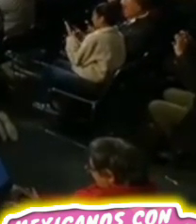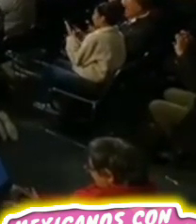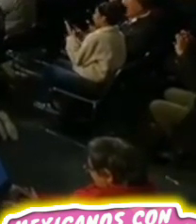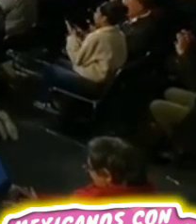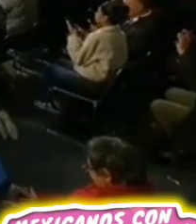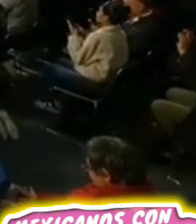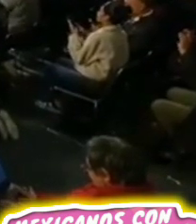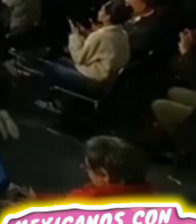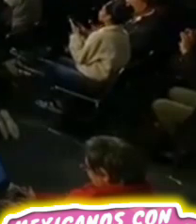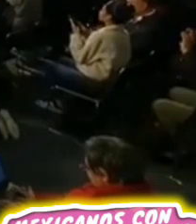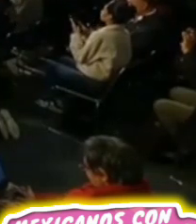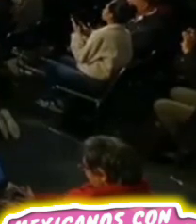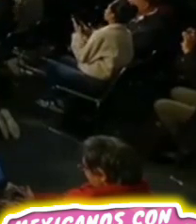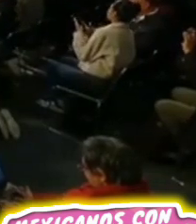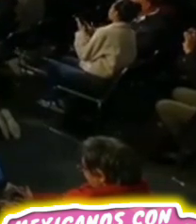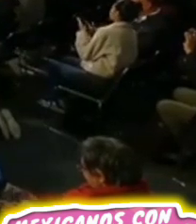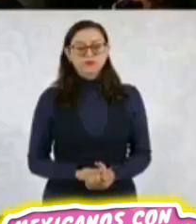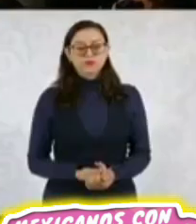Invitamos hoy a